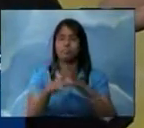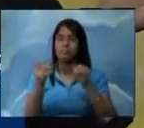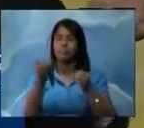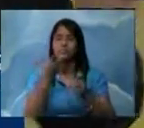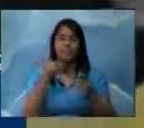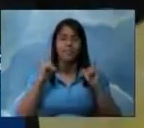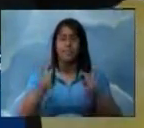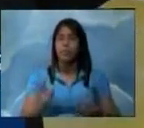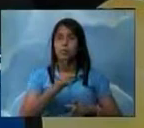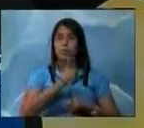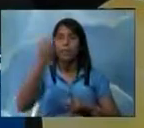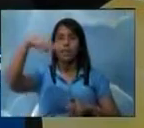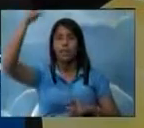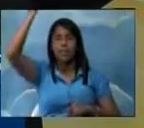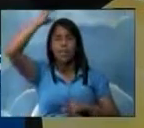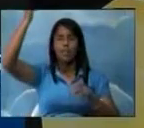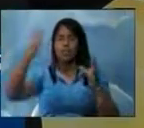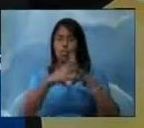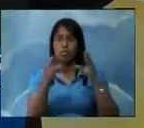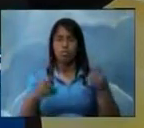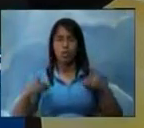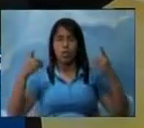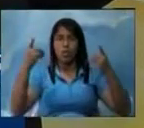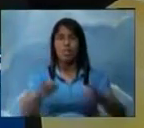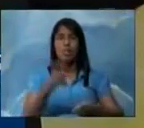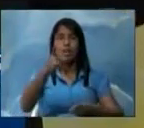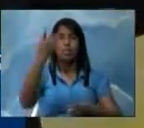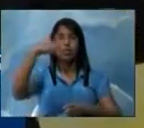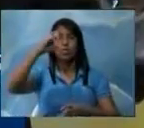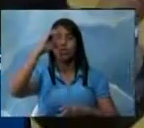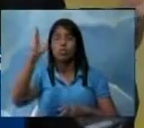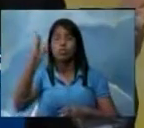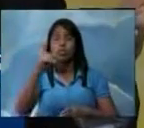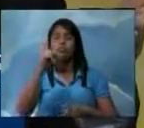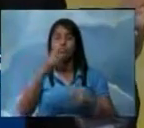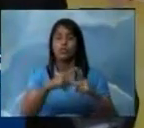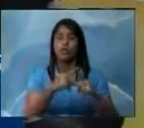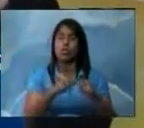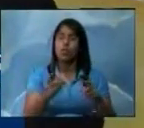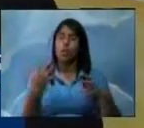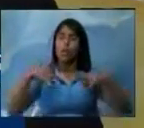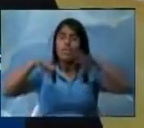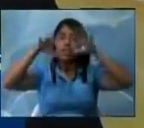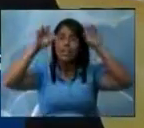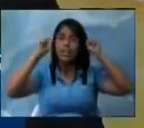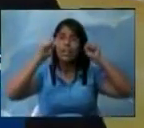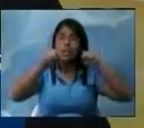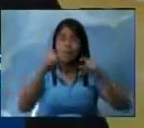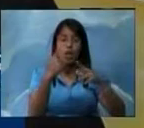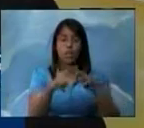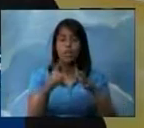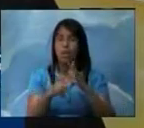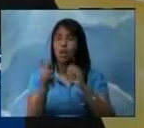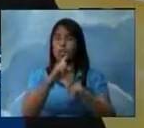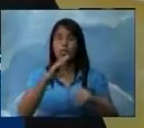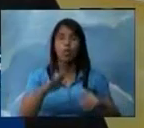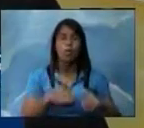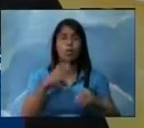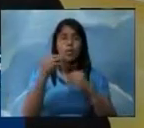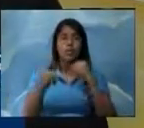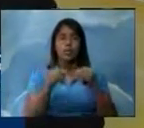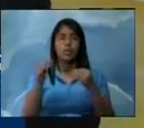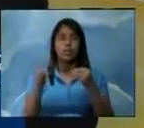ejemplo del rey, todo se lo dedicaba a su Dios, y ellos entendían que esas cosas no lo podemos